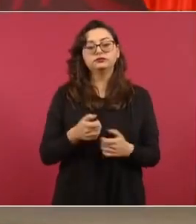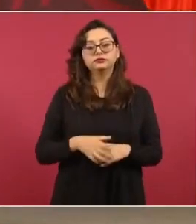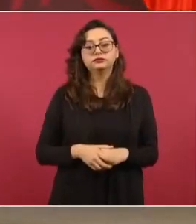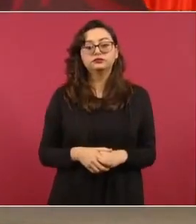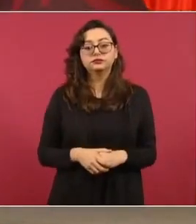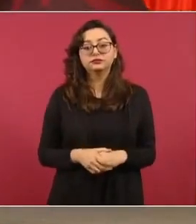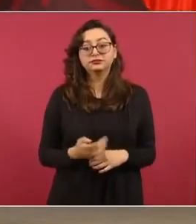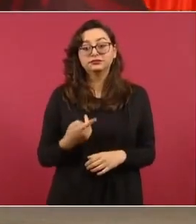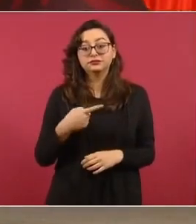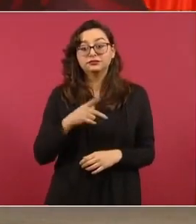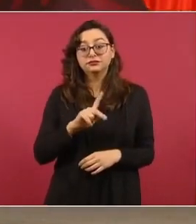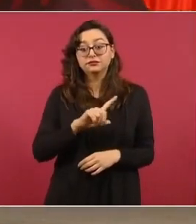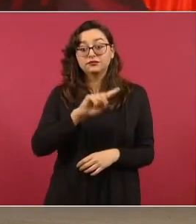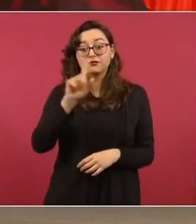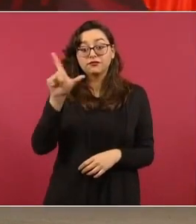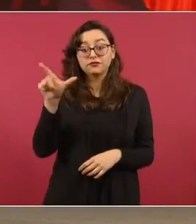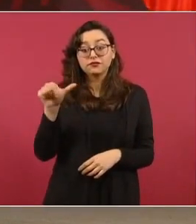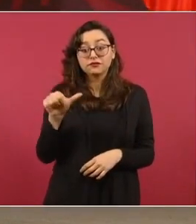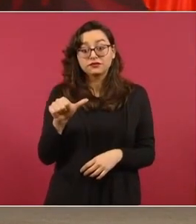pero sorpresa,